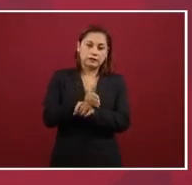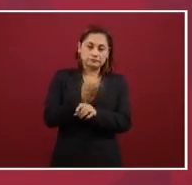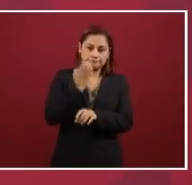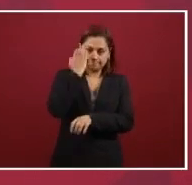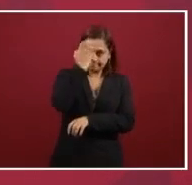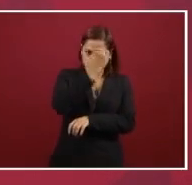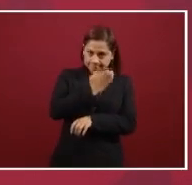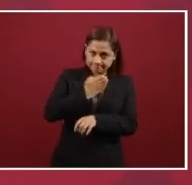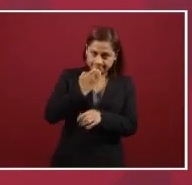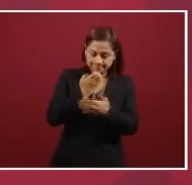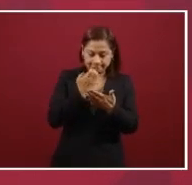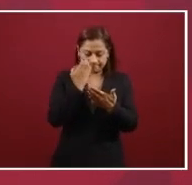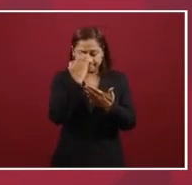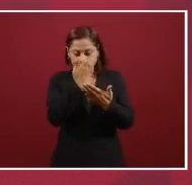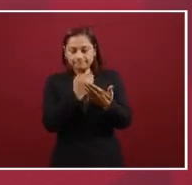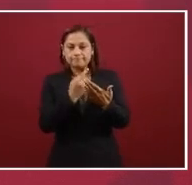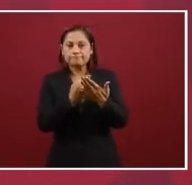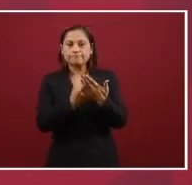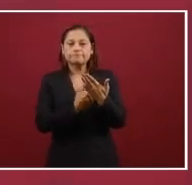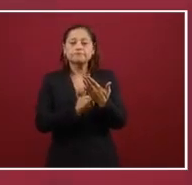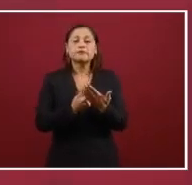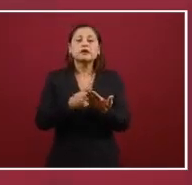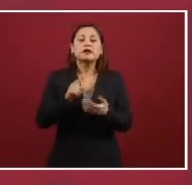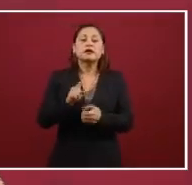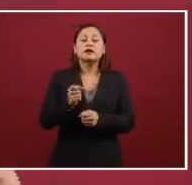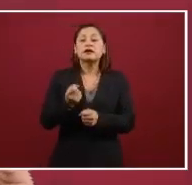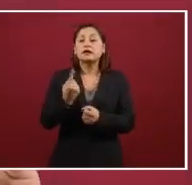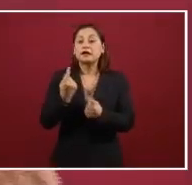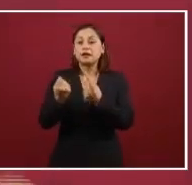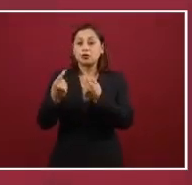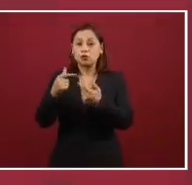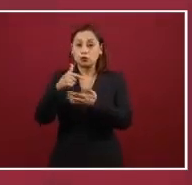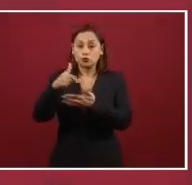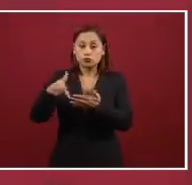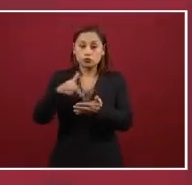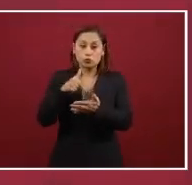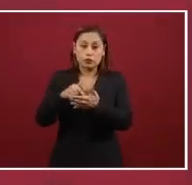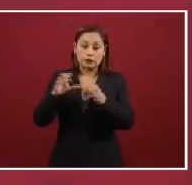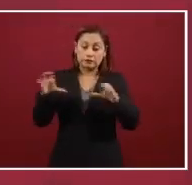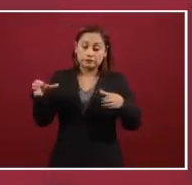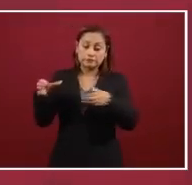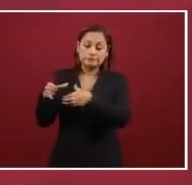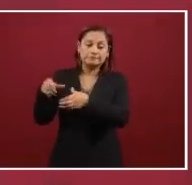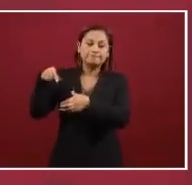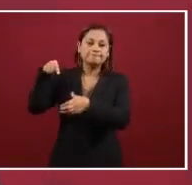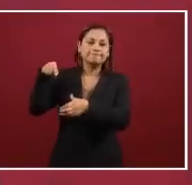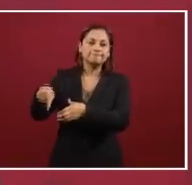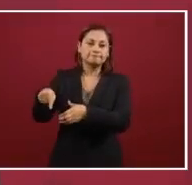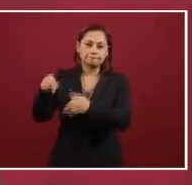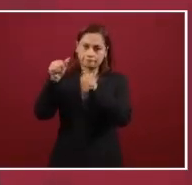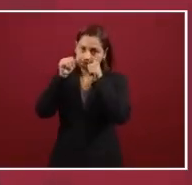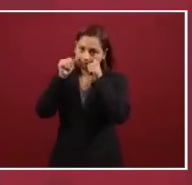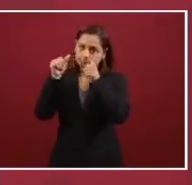que nos lleva a municipios muy específicos y a zonas muy específicas. Por ejemplo, en Honduras el número uno